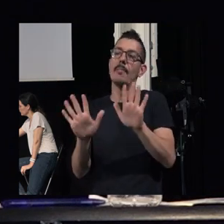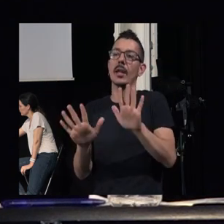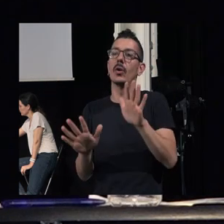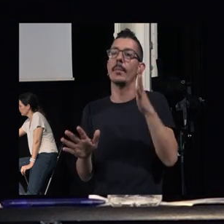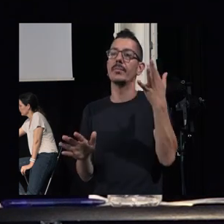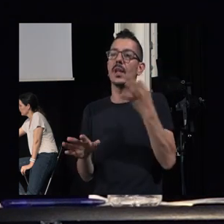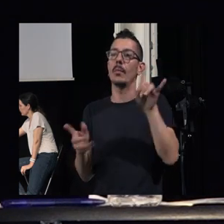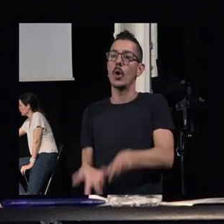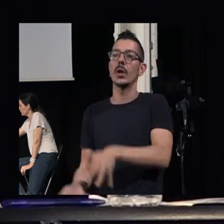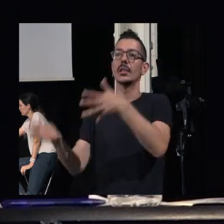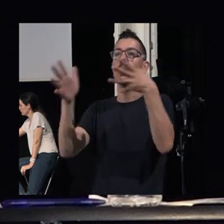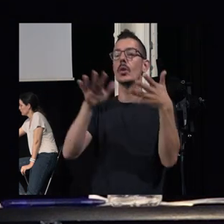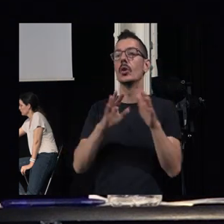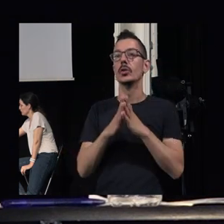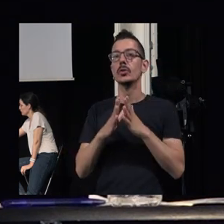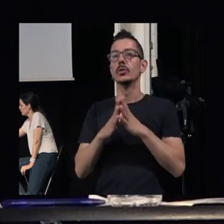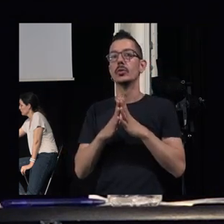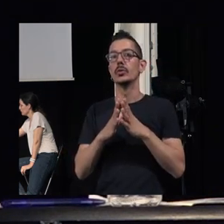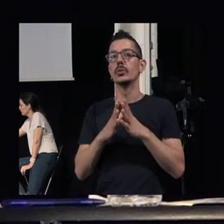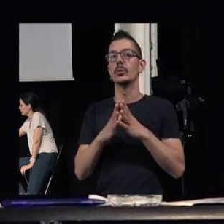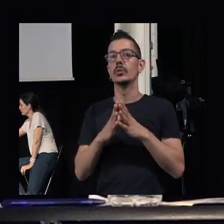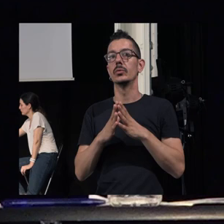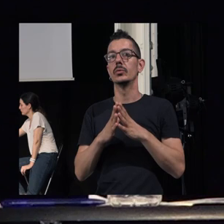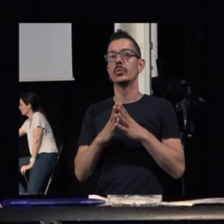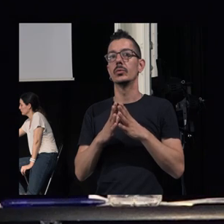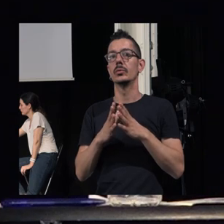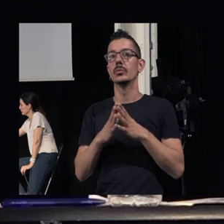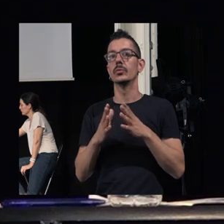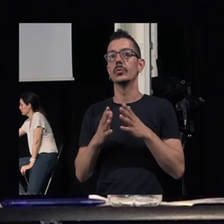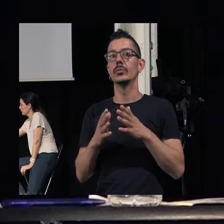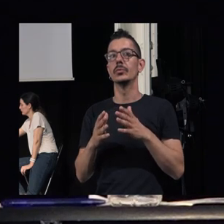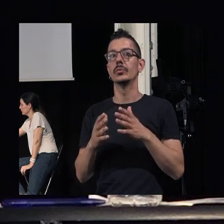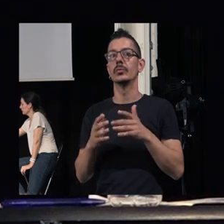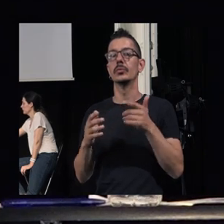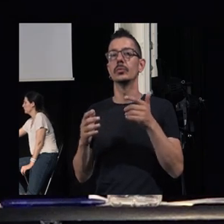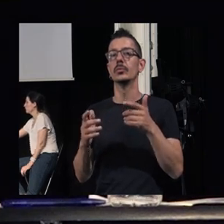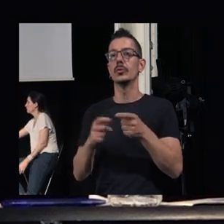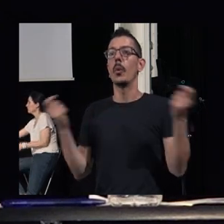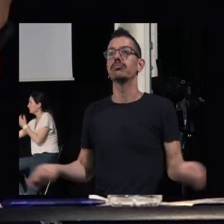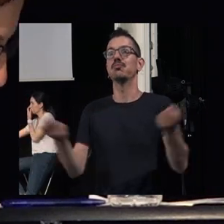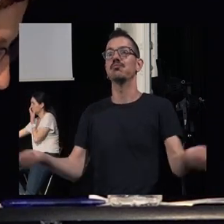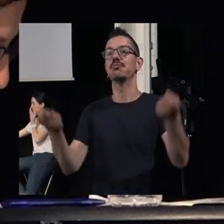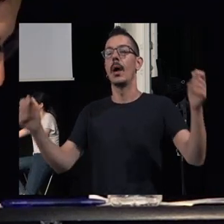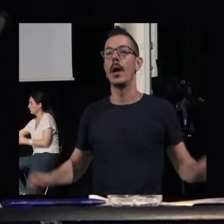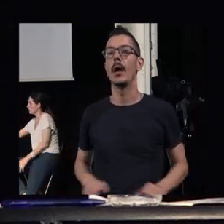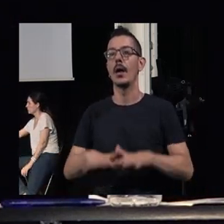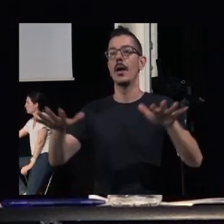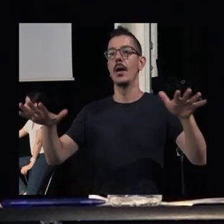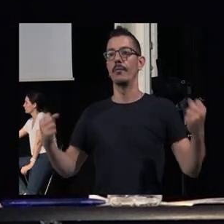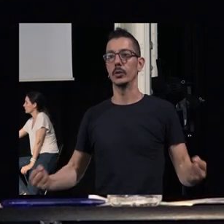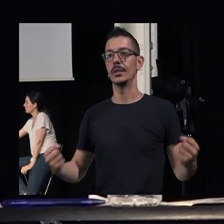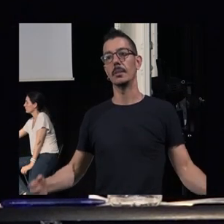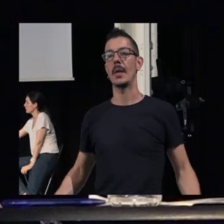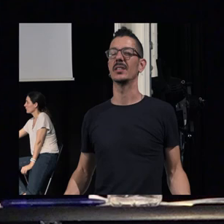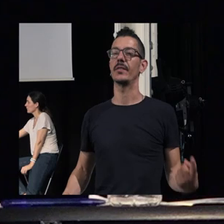hacer una traducción, un eco, una réplica pública muchísimo más